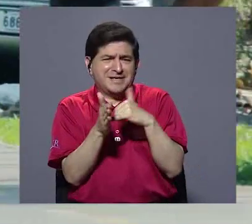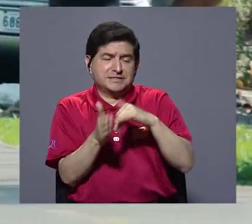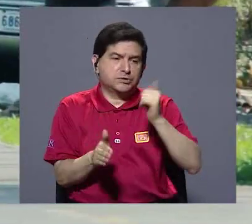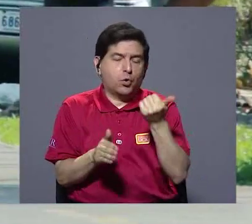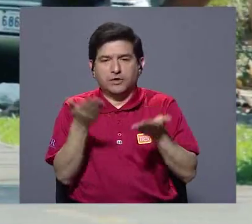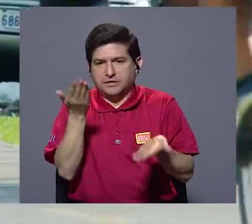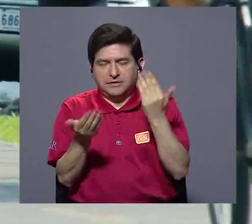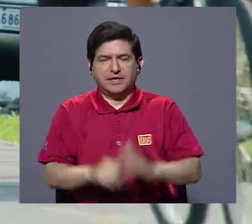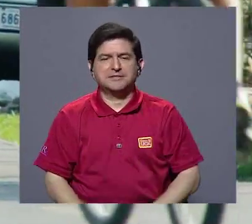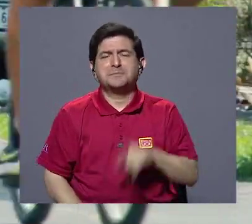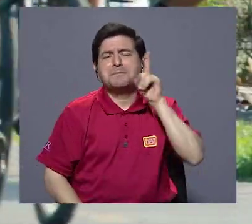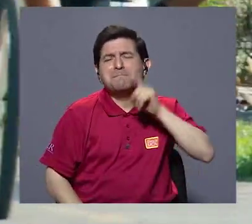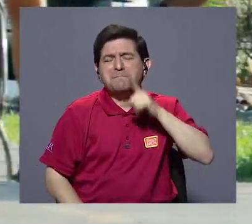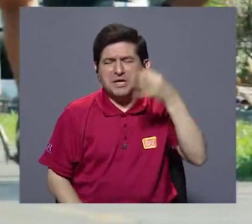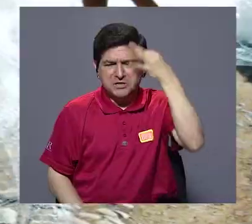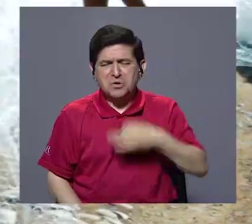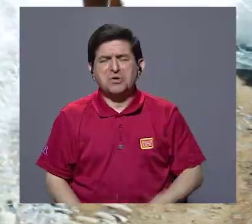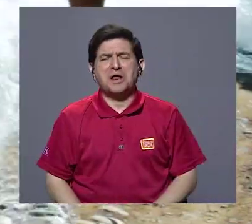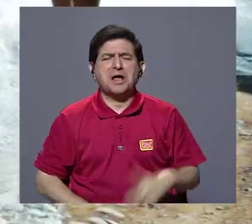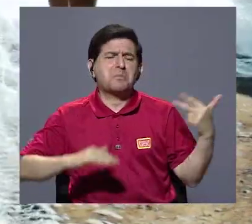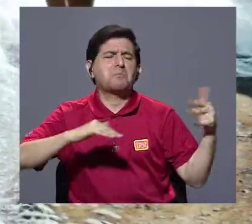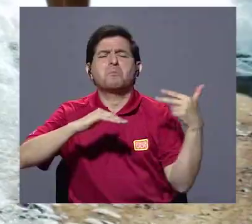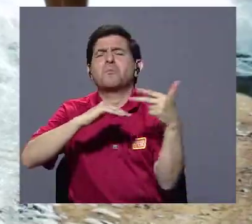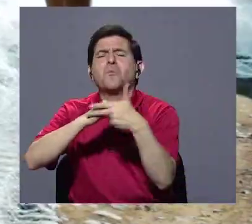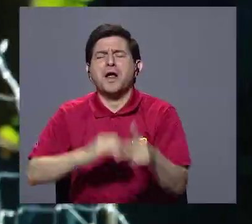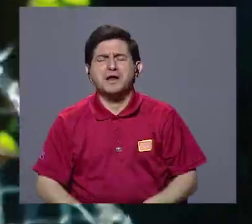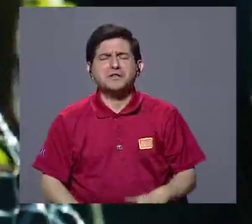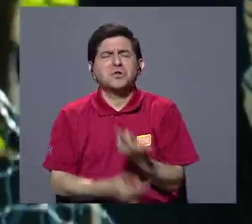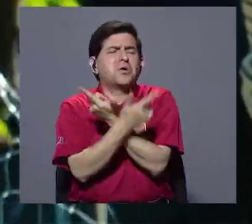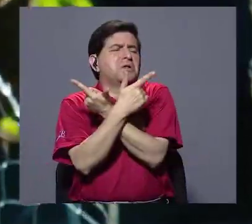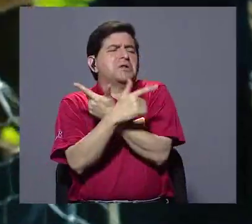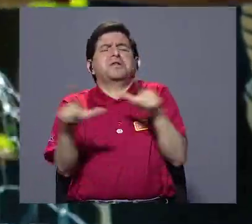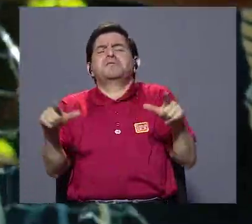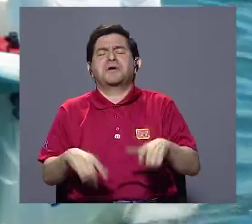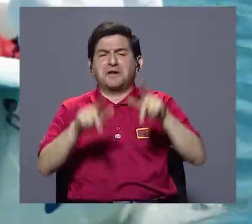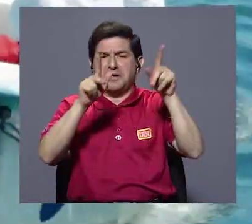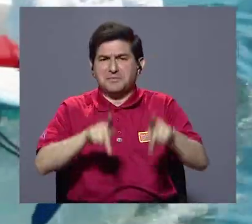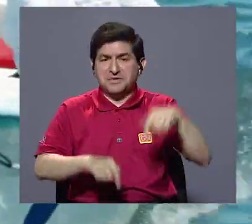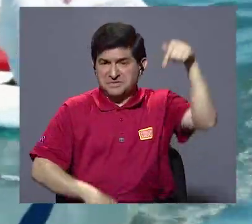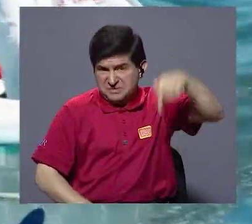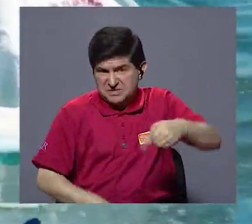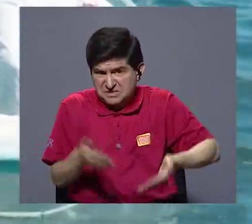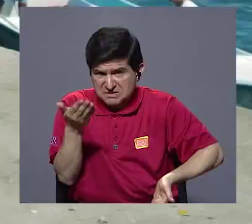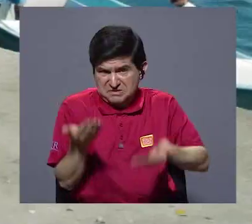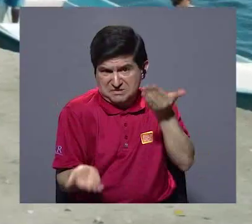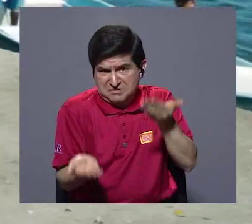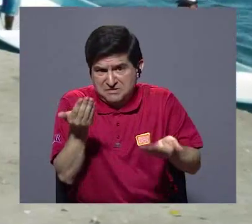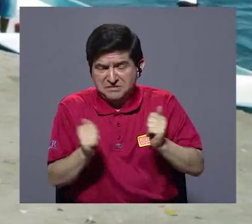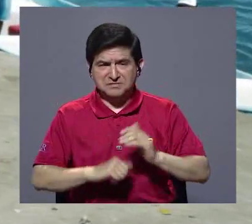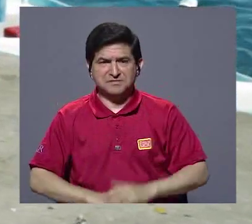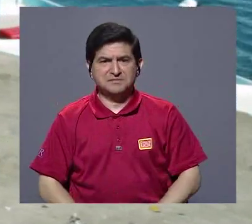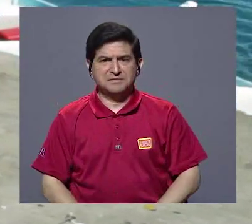más vulnerabilidad que otras. Hay un mito de que por ser un puerto, que es más liberal y que las personas aquí